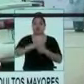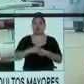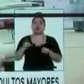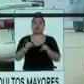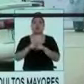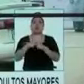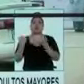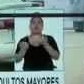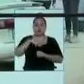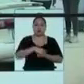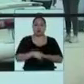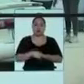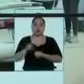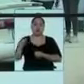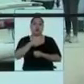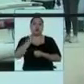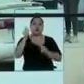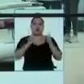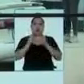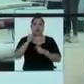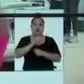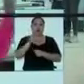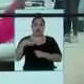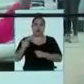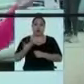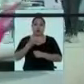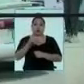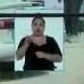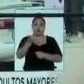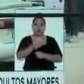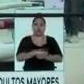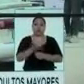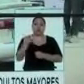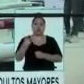Ya deberían estar vacunados todos los viejitos del Perú.